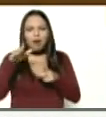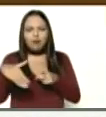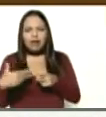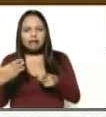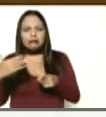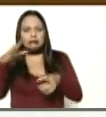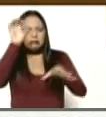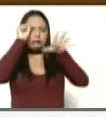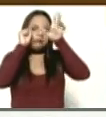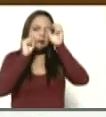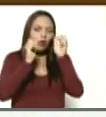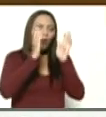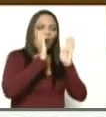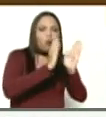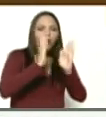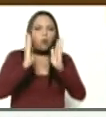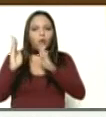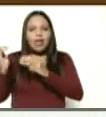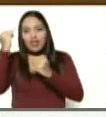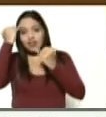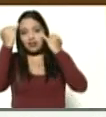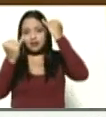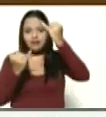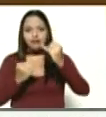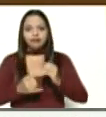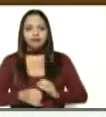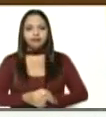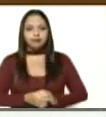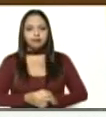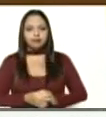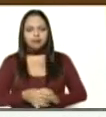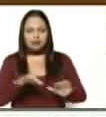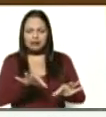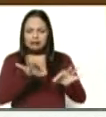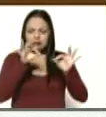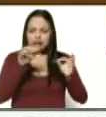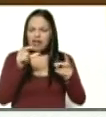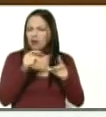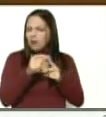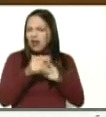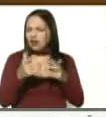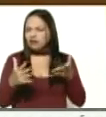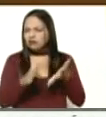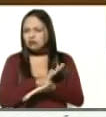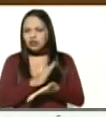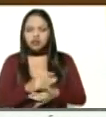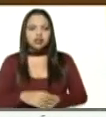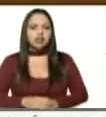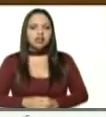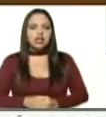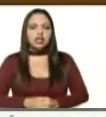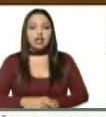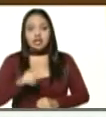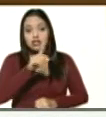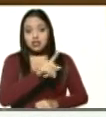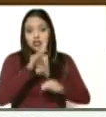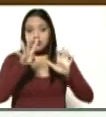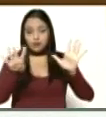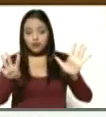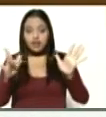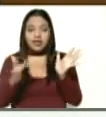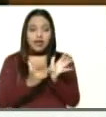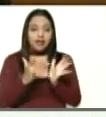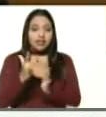uno ordenar algunas ideas, y una de ellas tiene que ver con que el 19 de